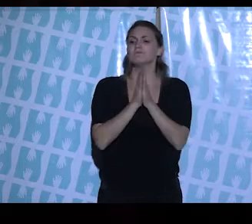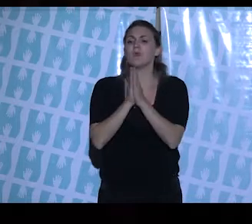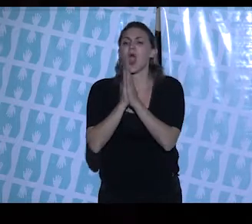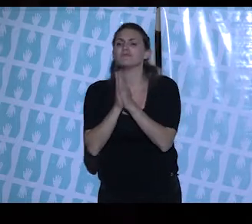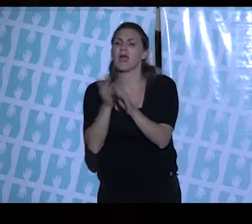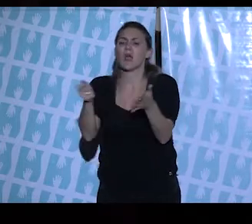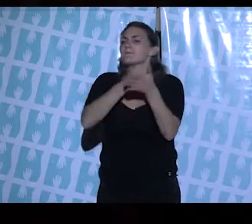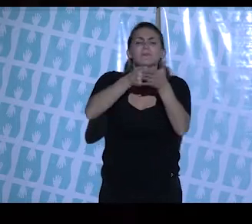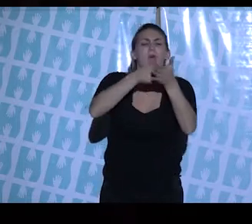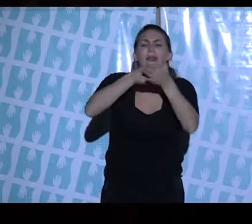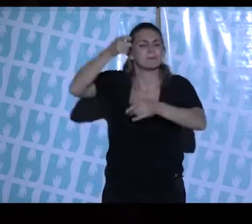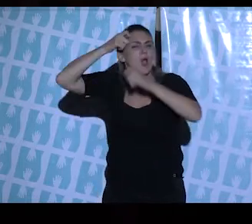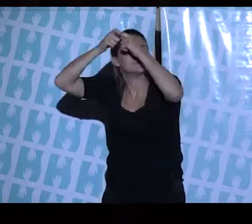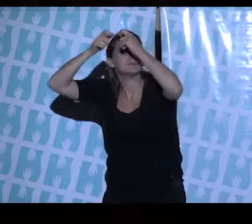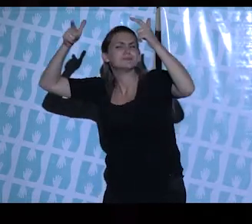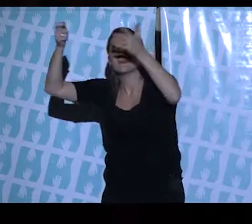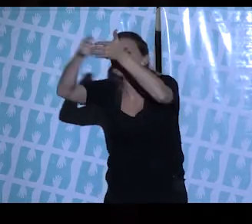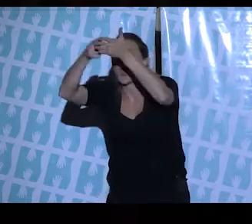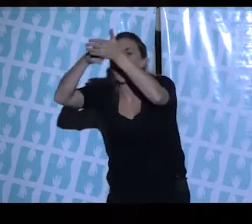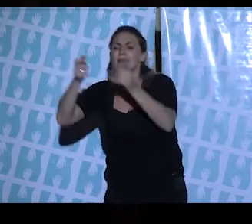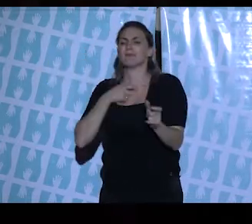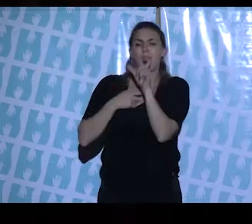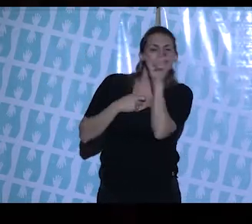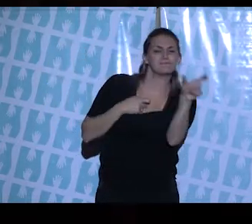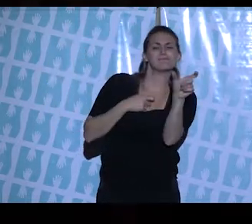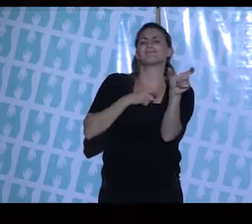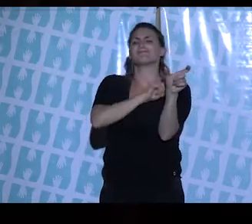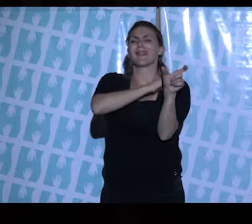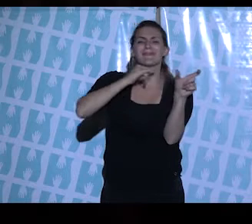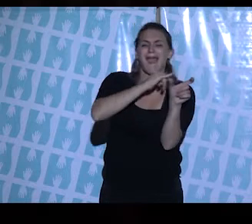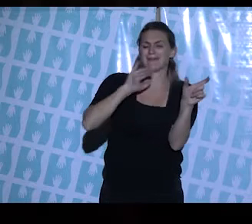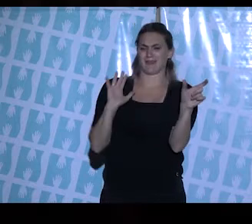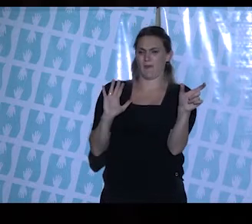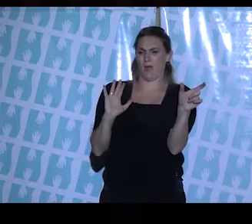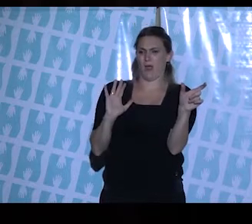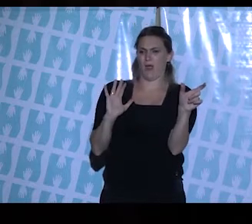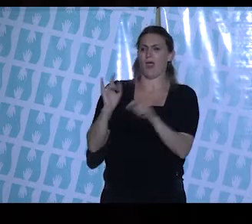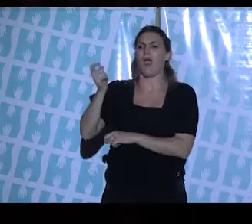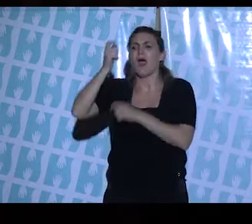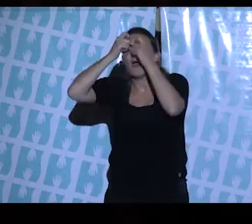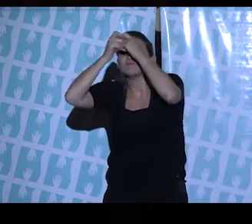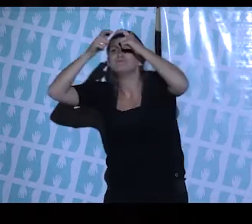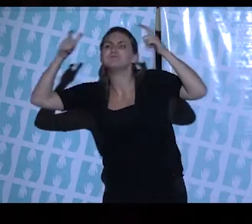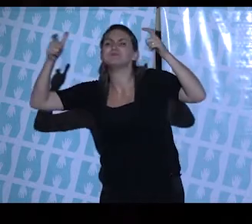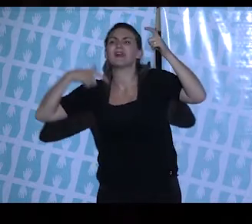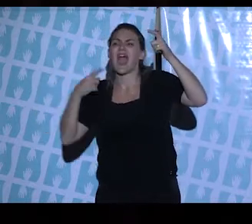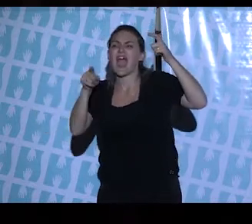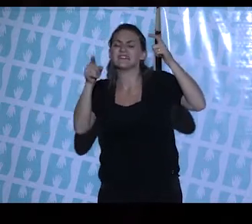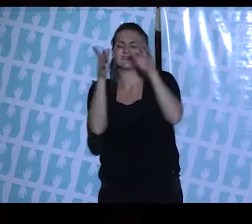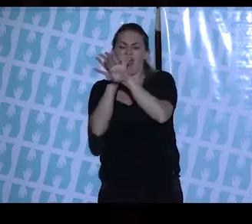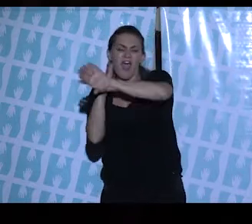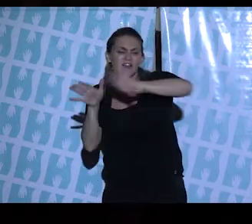al referirnos a enfermedad de Parkinson. Evitemos decir que esta es una enfermedad que está separada del resto de